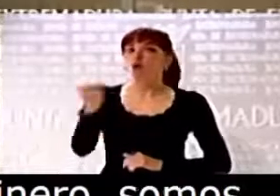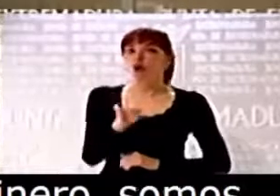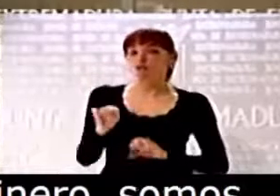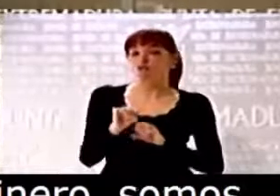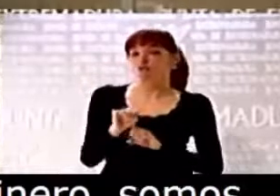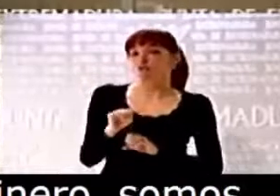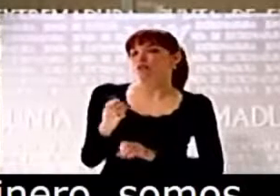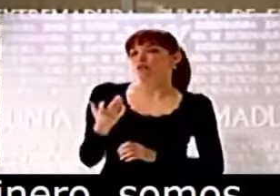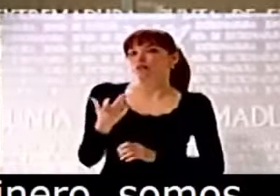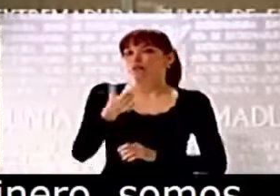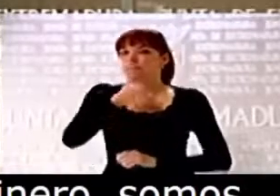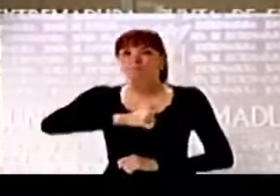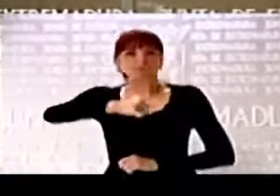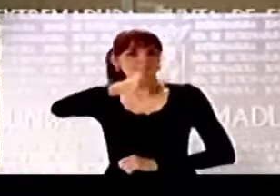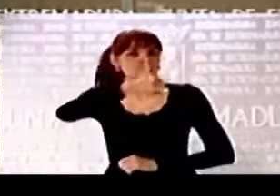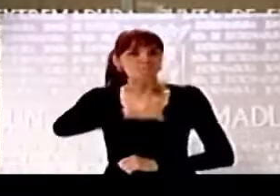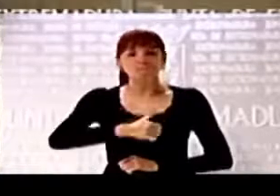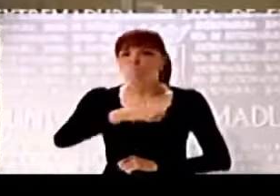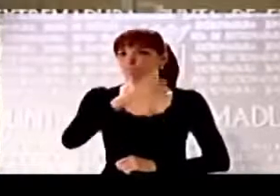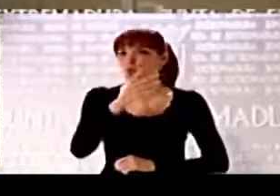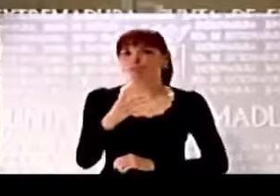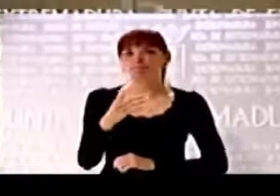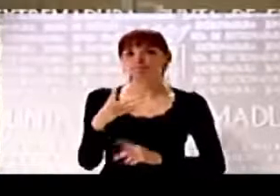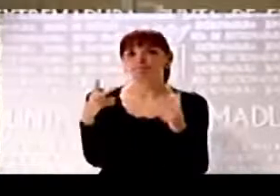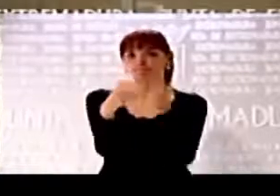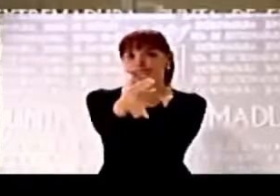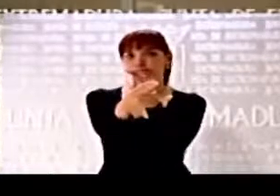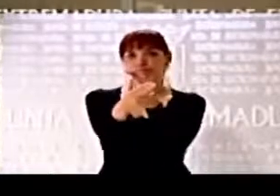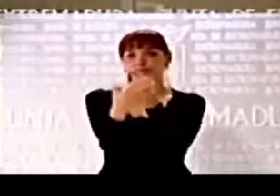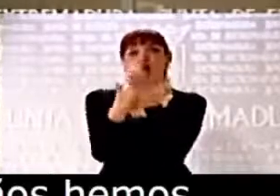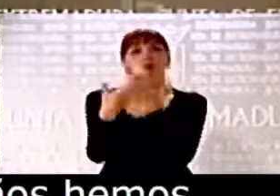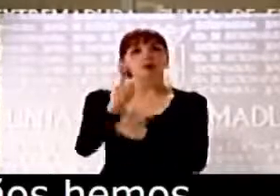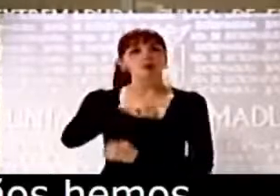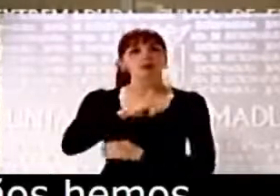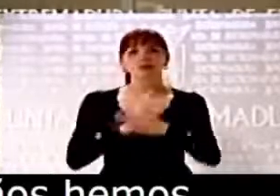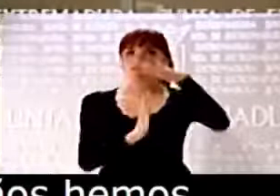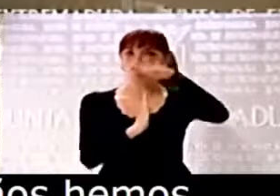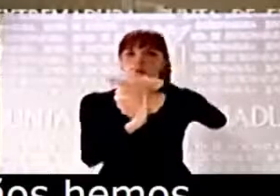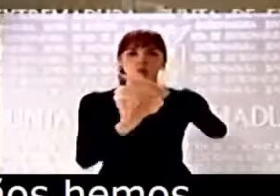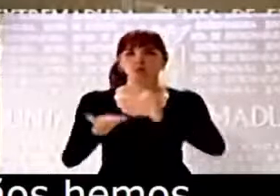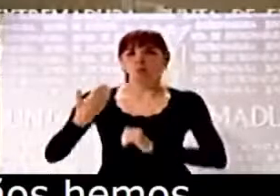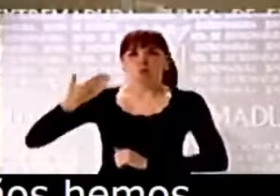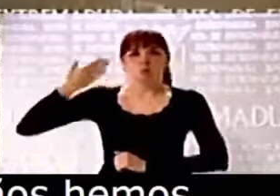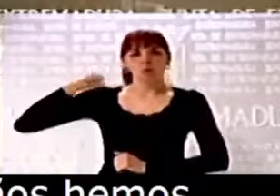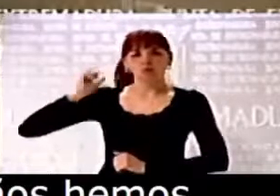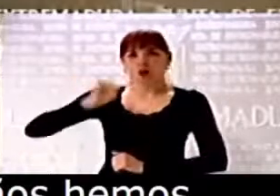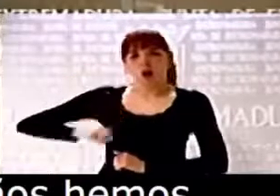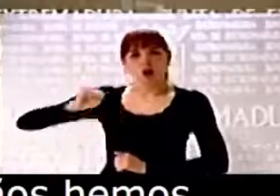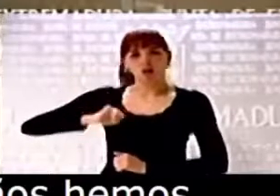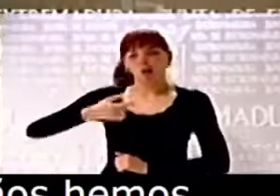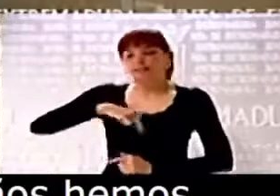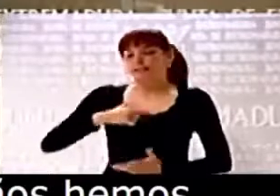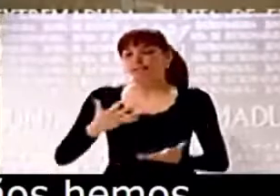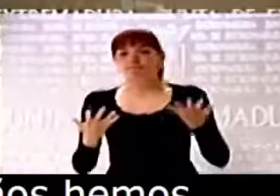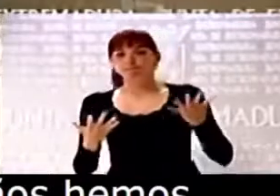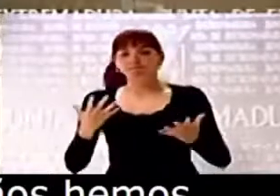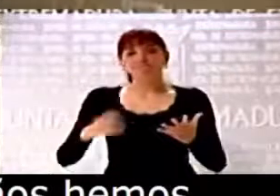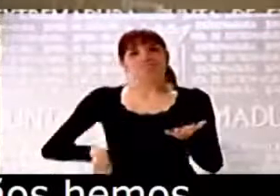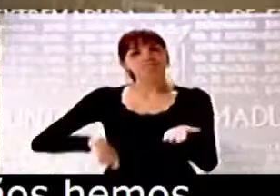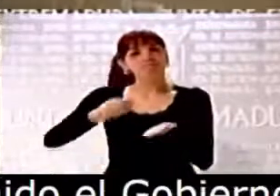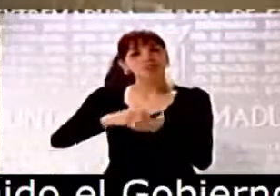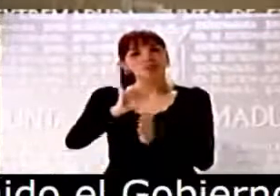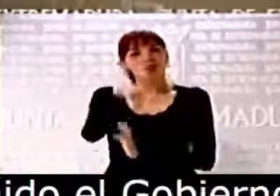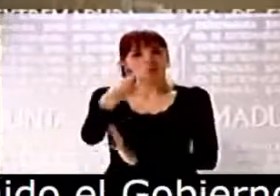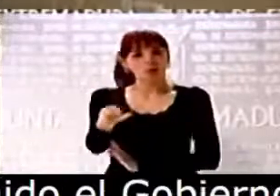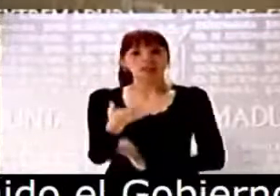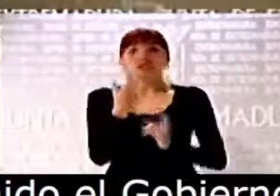soportando la inhibición que tuvo el Gobierno de España en un momento dado, y lo hemos tenido que hacer incrementando nuestras aportaciones cuando